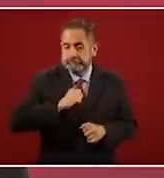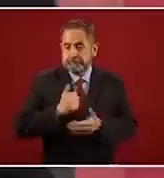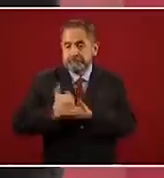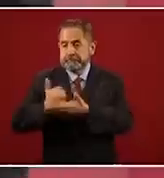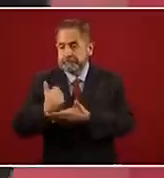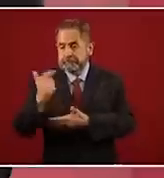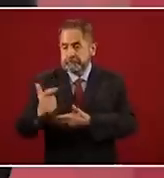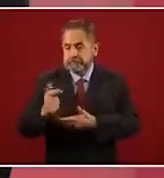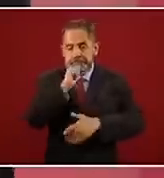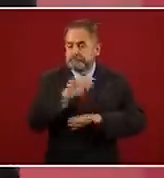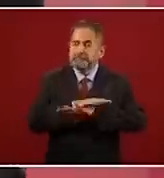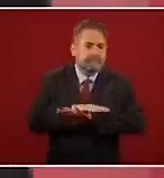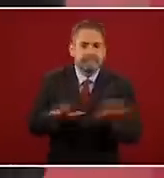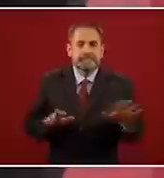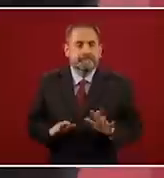Este